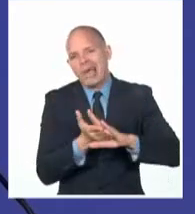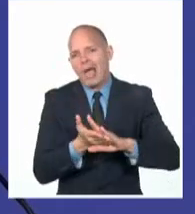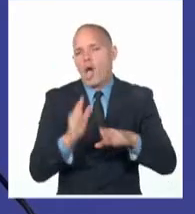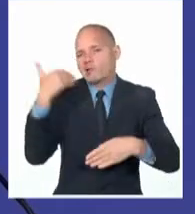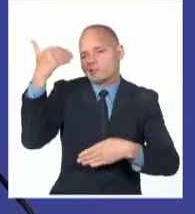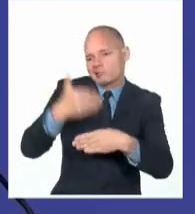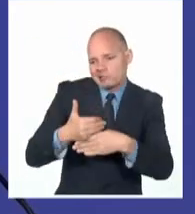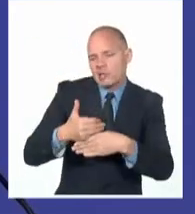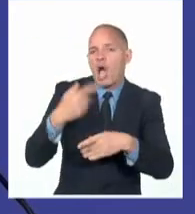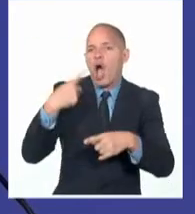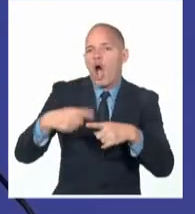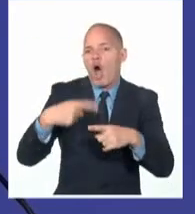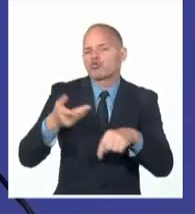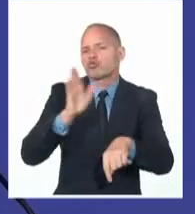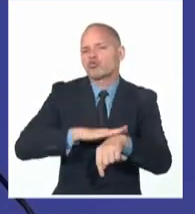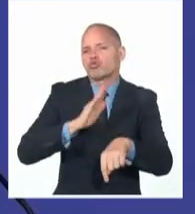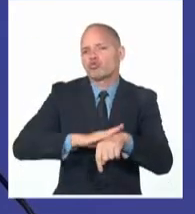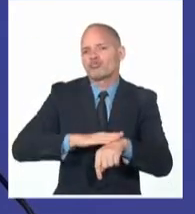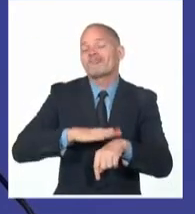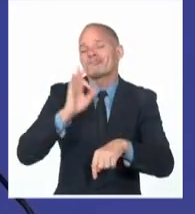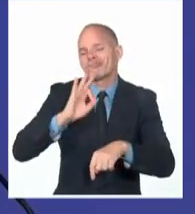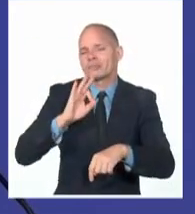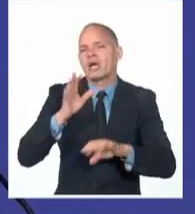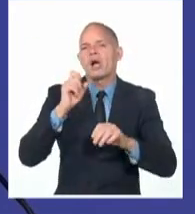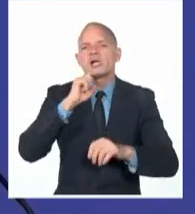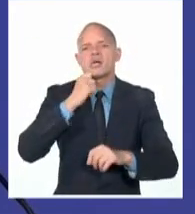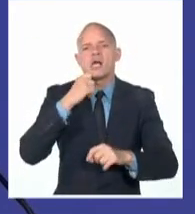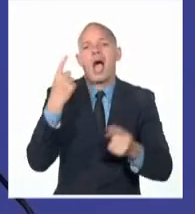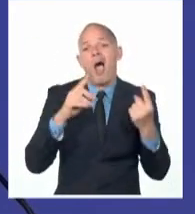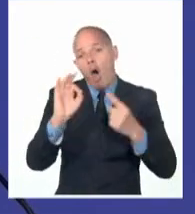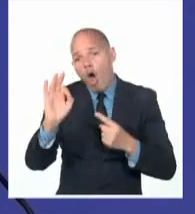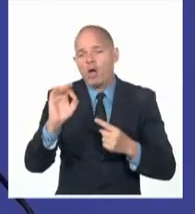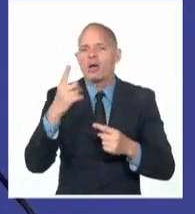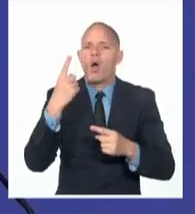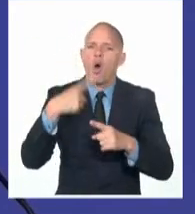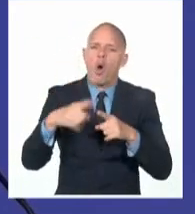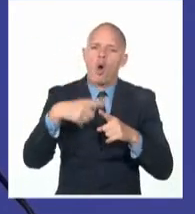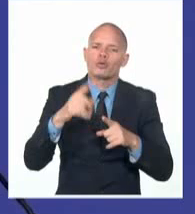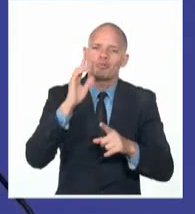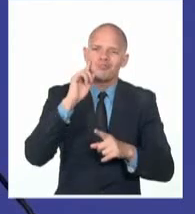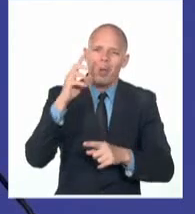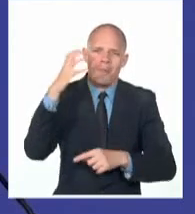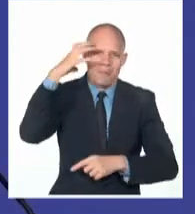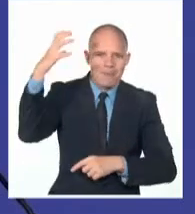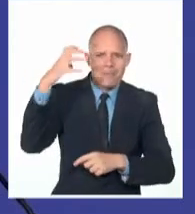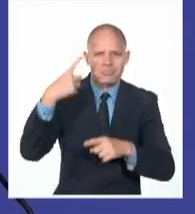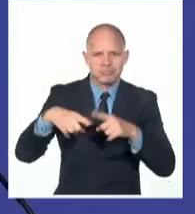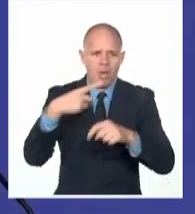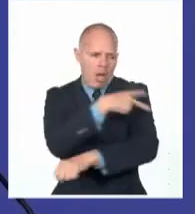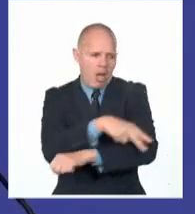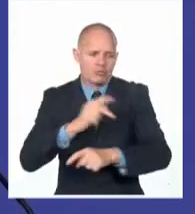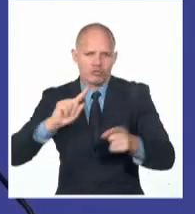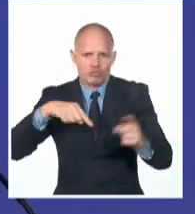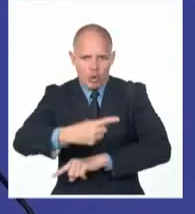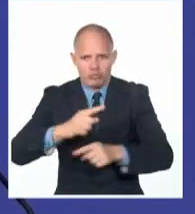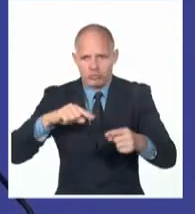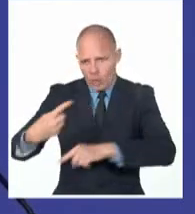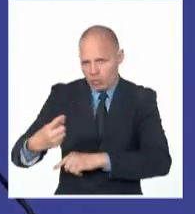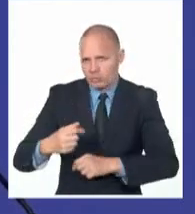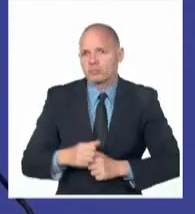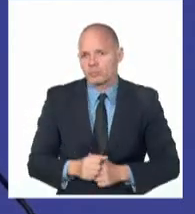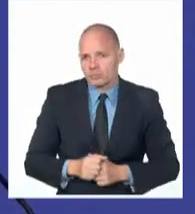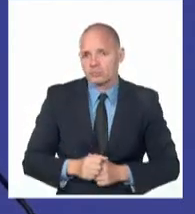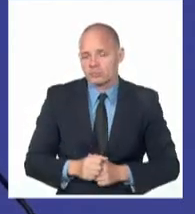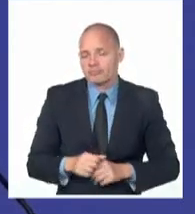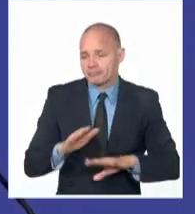y financieros que imponen algunos estados sobre nuestros países. Por lo